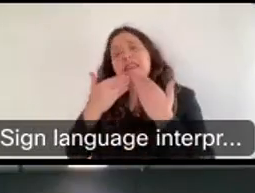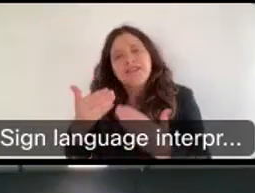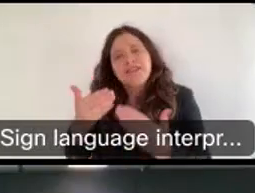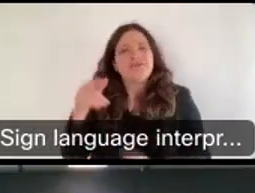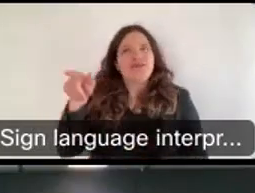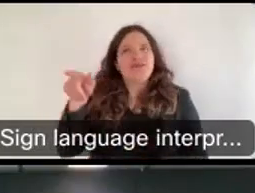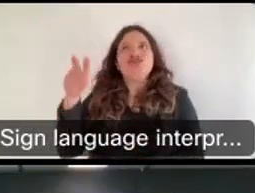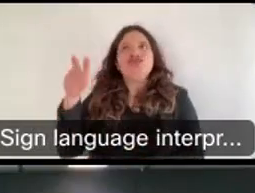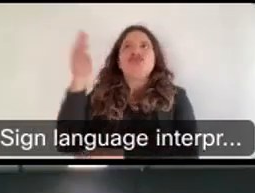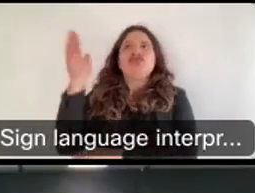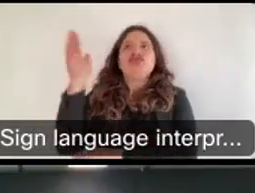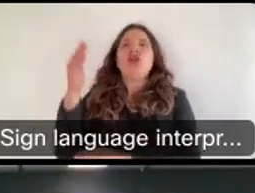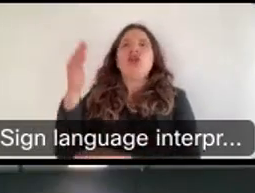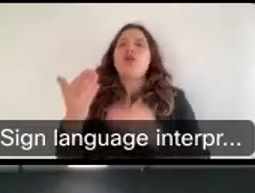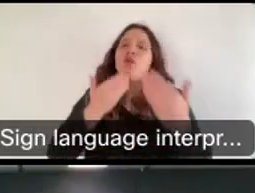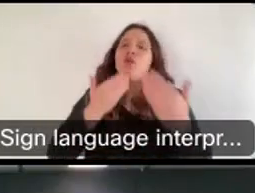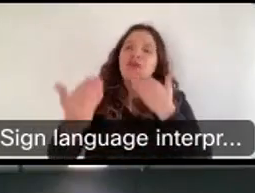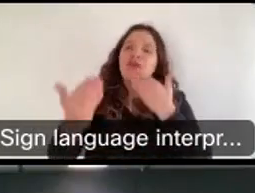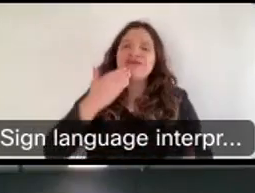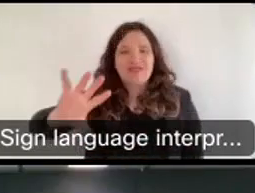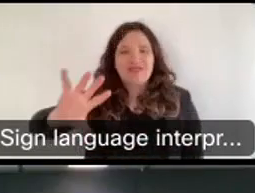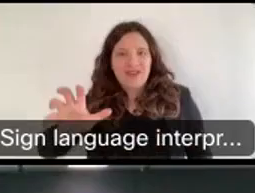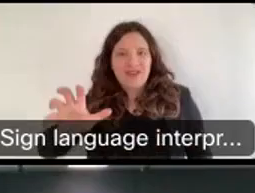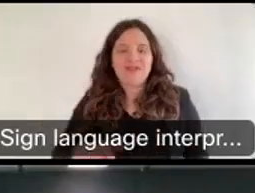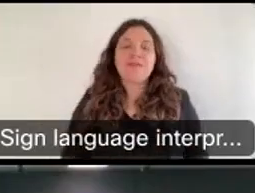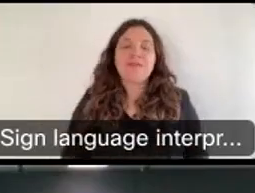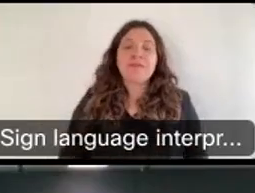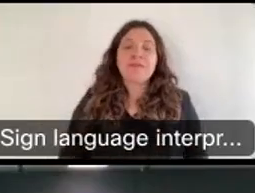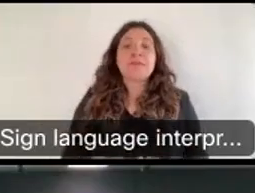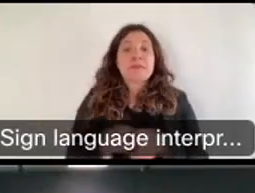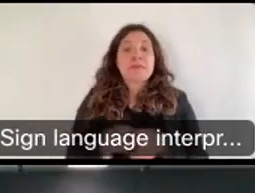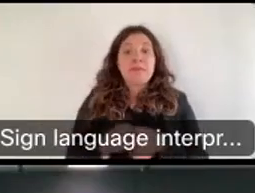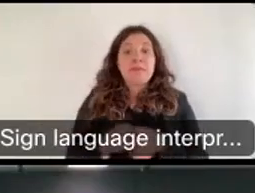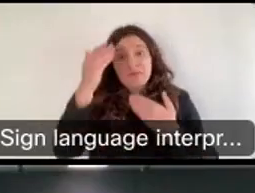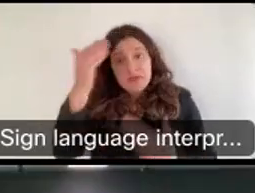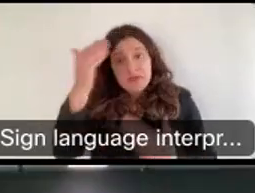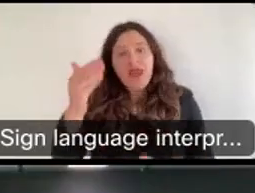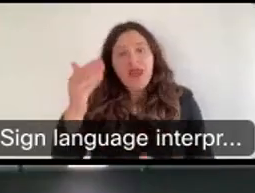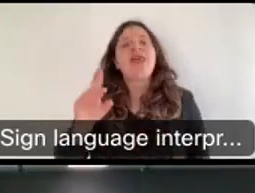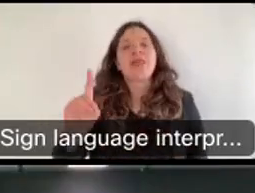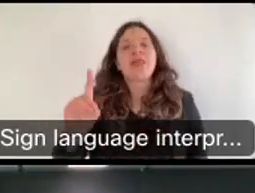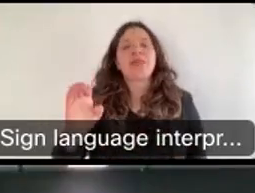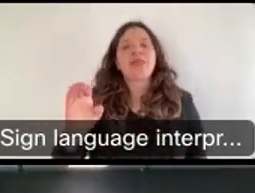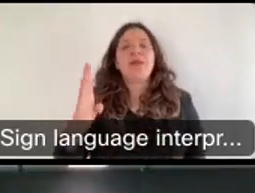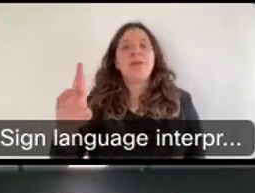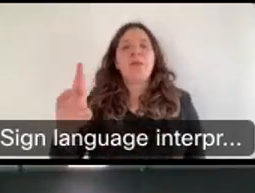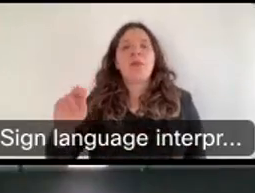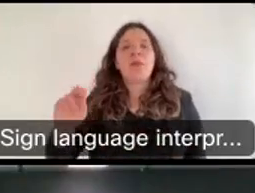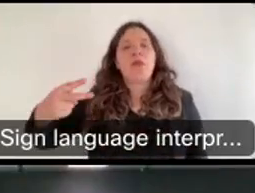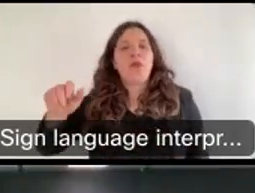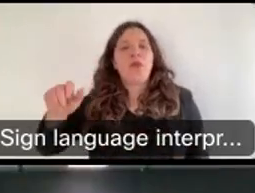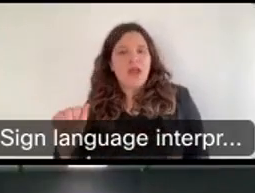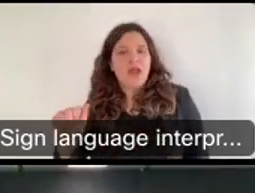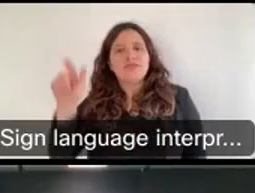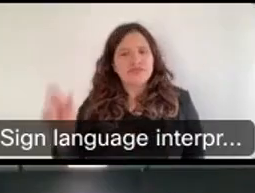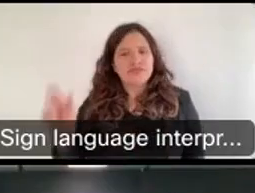regional. Muchas gracias, viceministra. Y a Débora Idriago, especialista en determinantes sociales de la